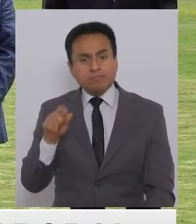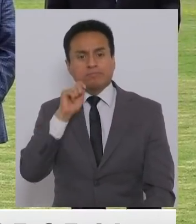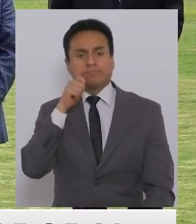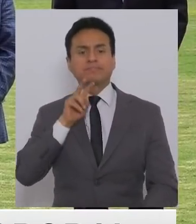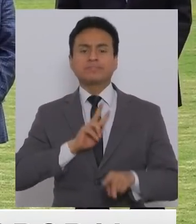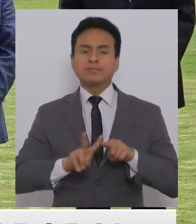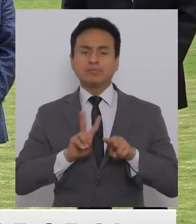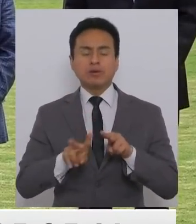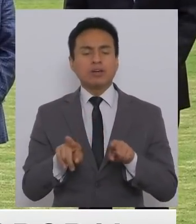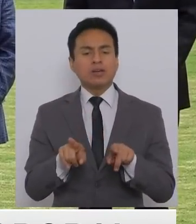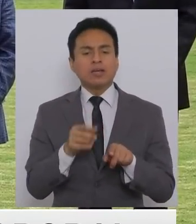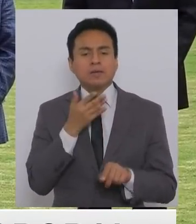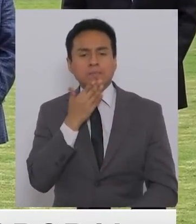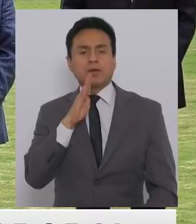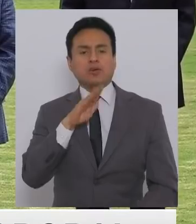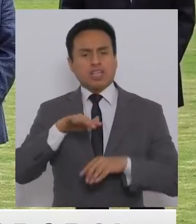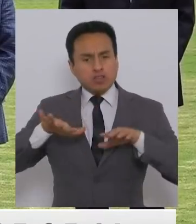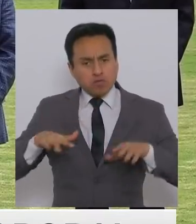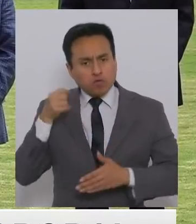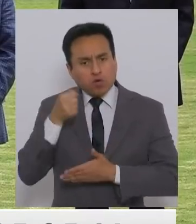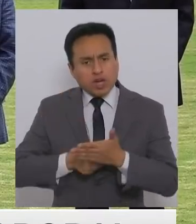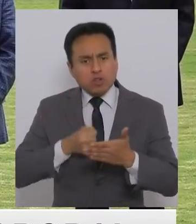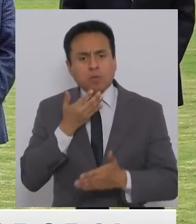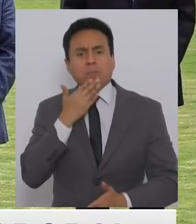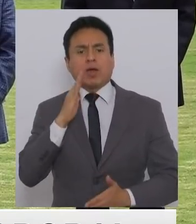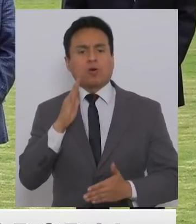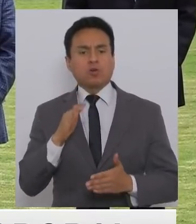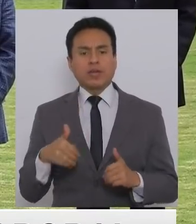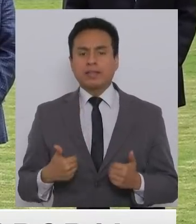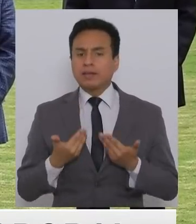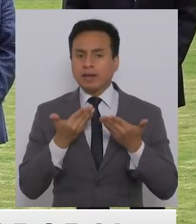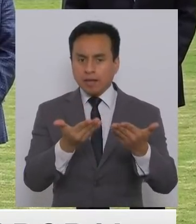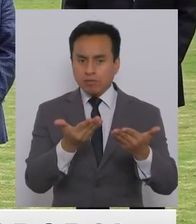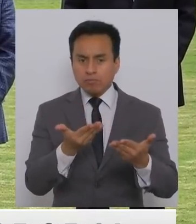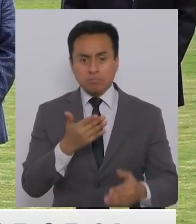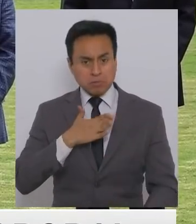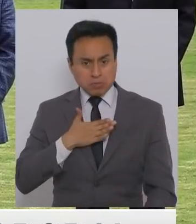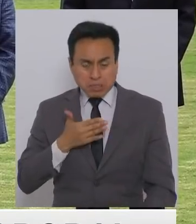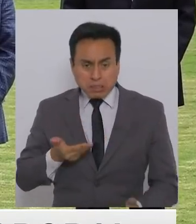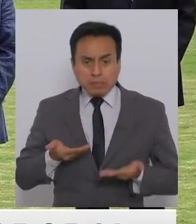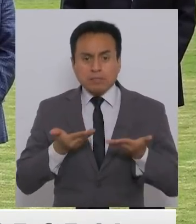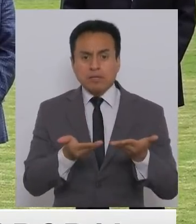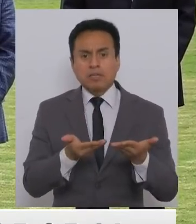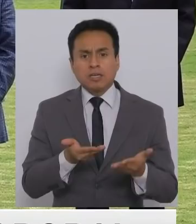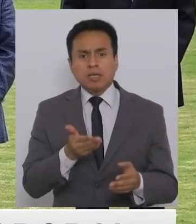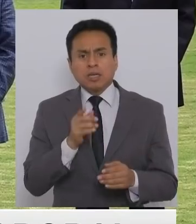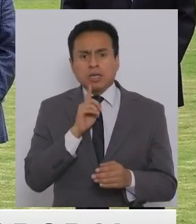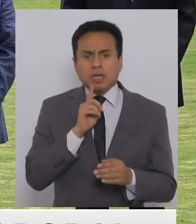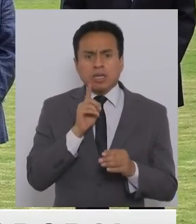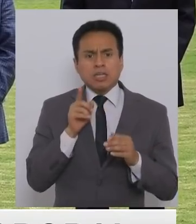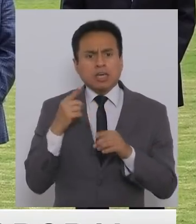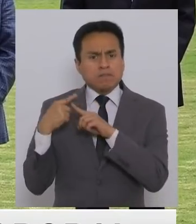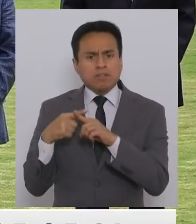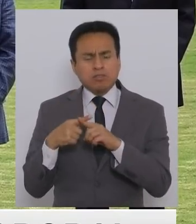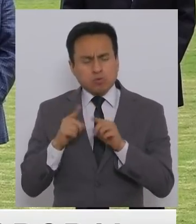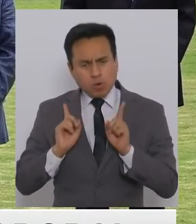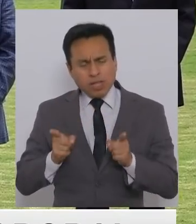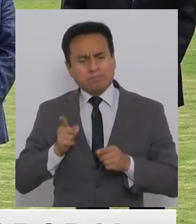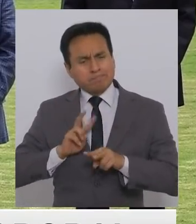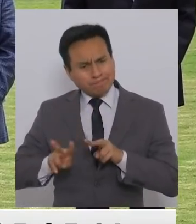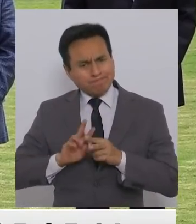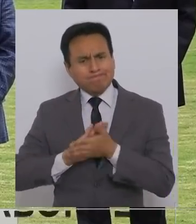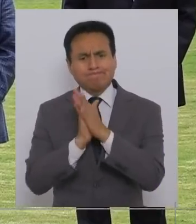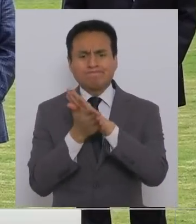hecho nuestros mejores esfuerzos, hemos entregado lo mejor de nosotros mismos, no hemos escatimado ningún sacrificio para hacer lo que